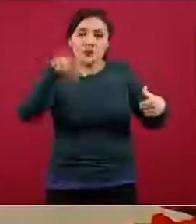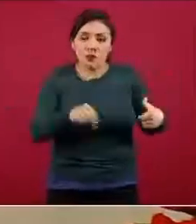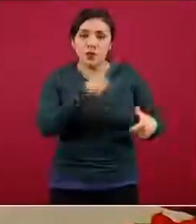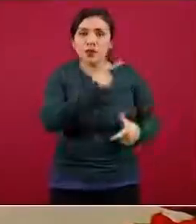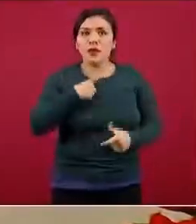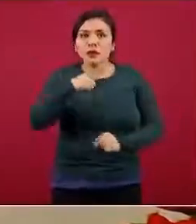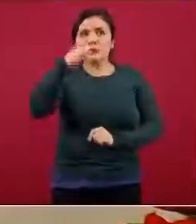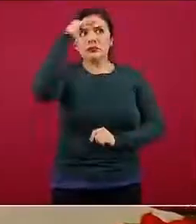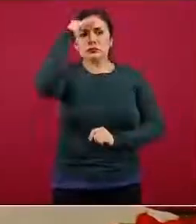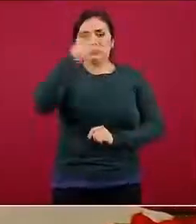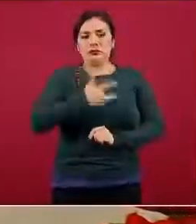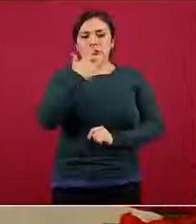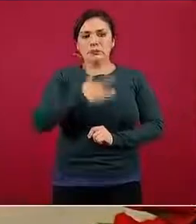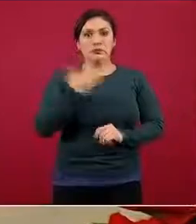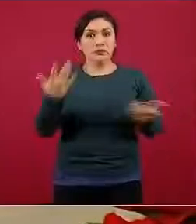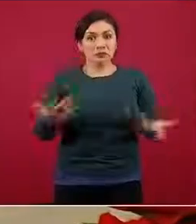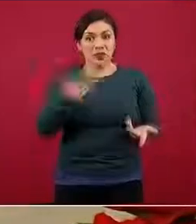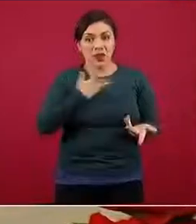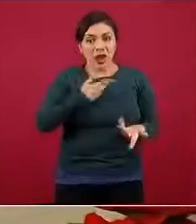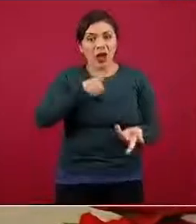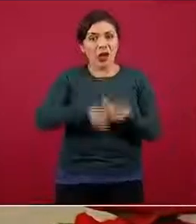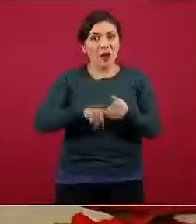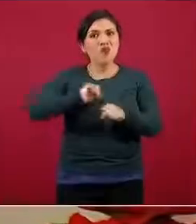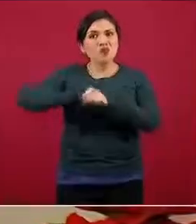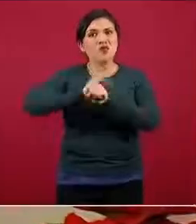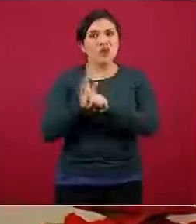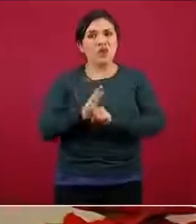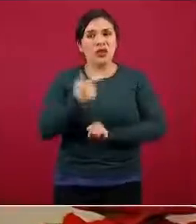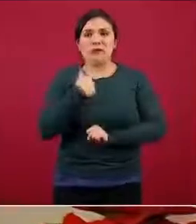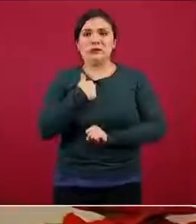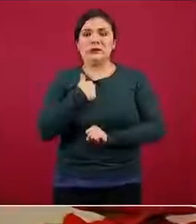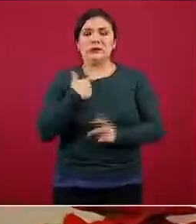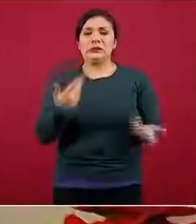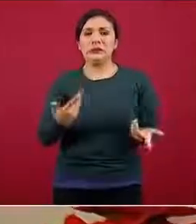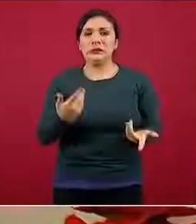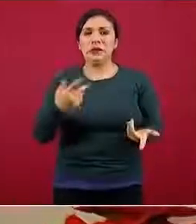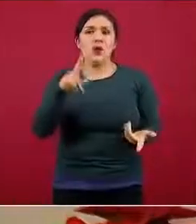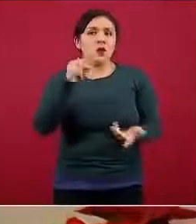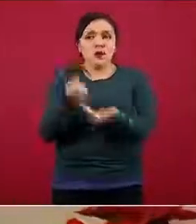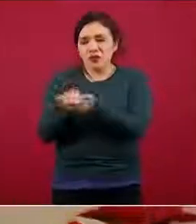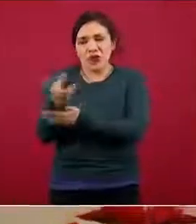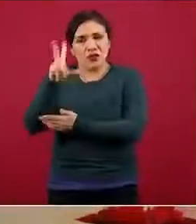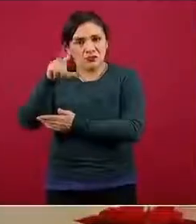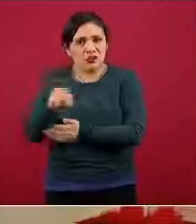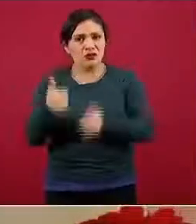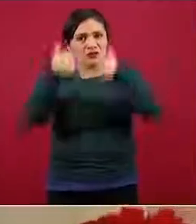asumir que tienes COVID, hay que no salir,